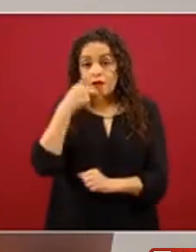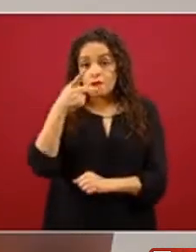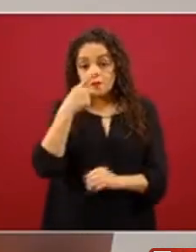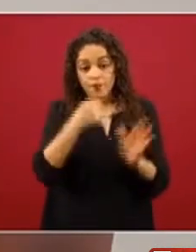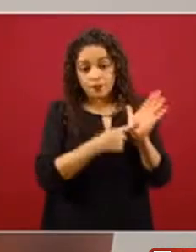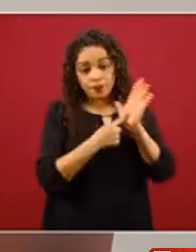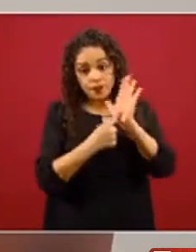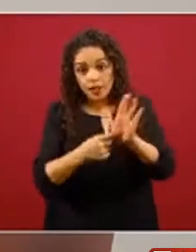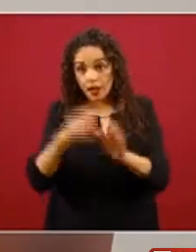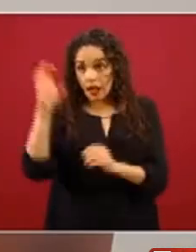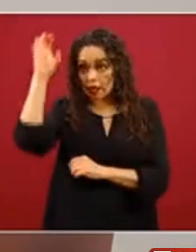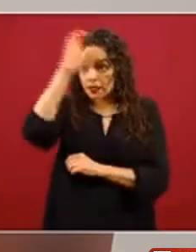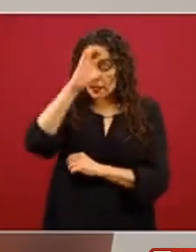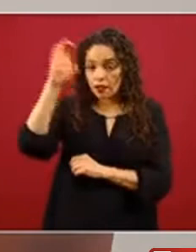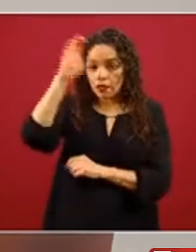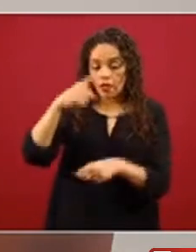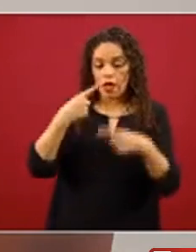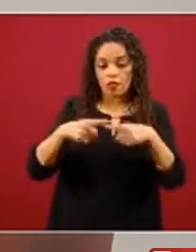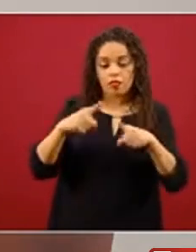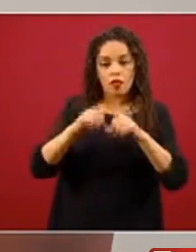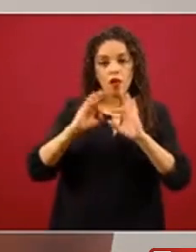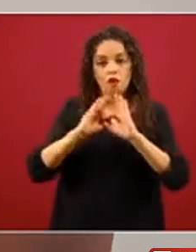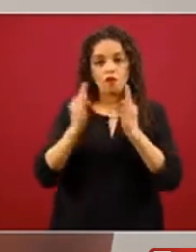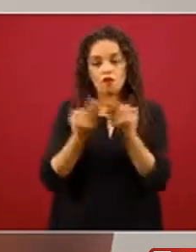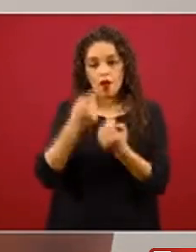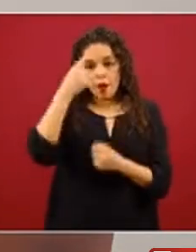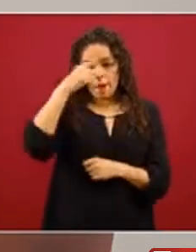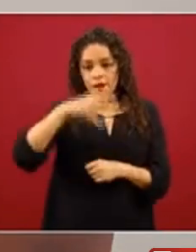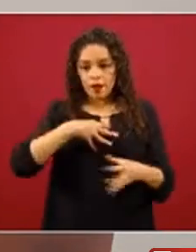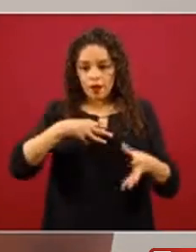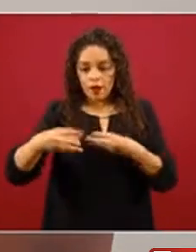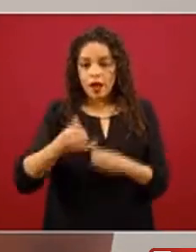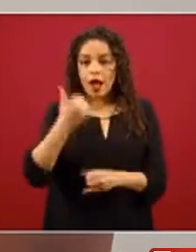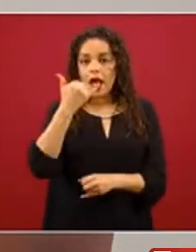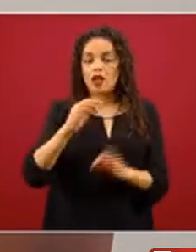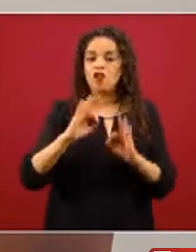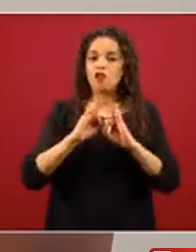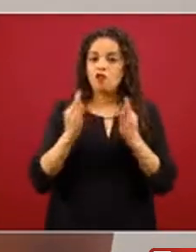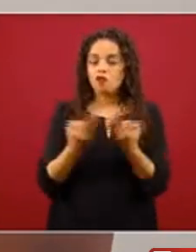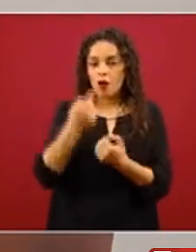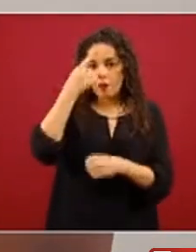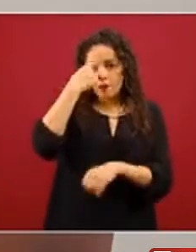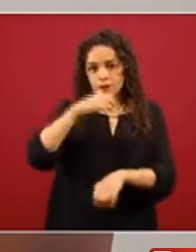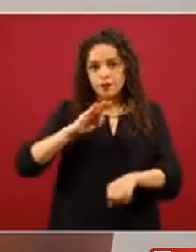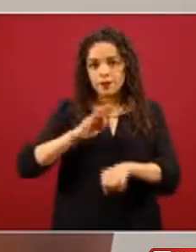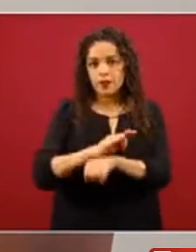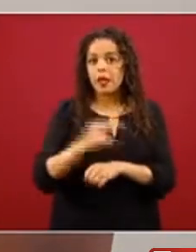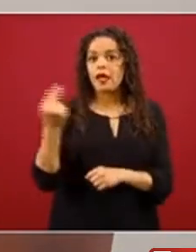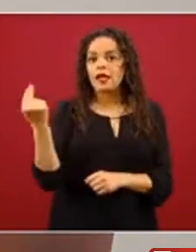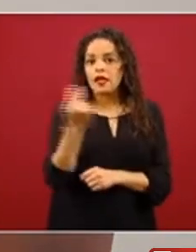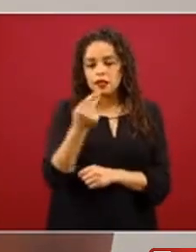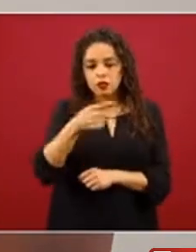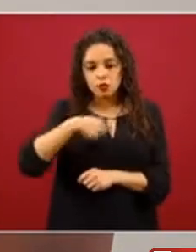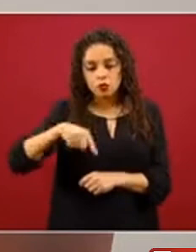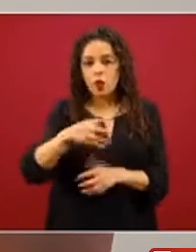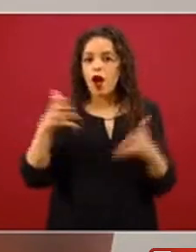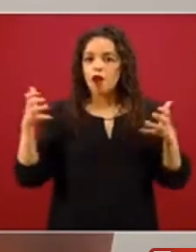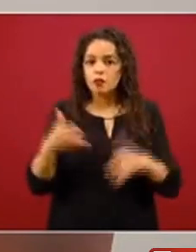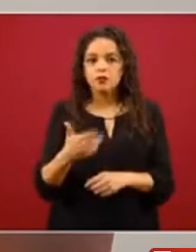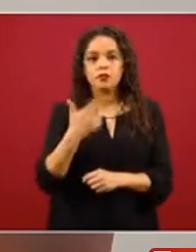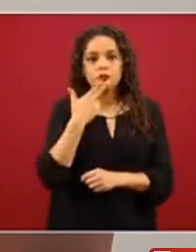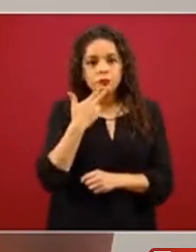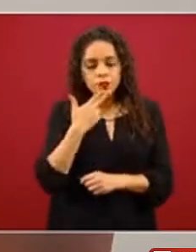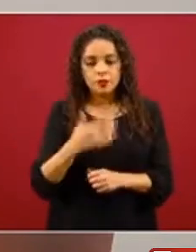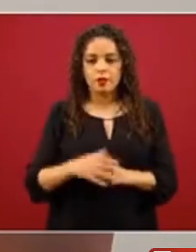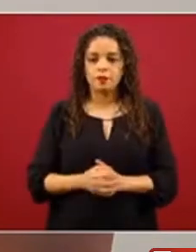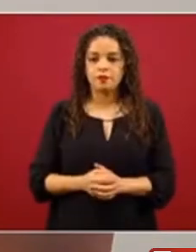de transmisión y los mecanismos de protección que debemos de utilizar. No hay nada más peligroso que